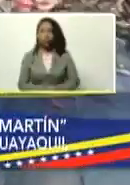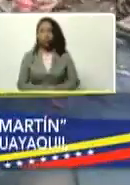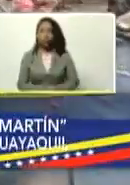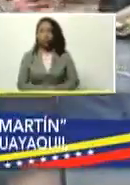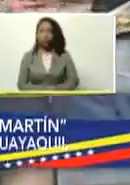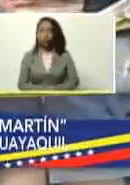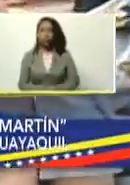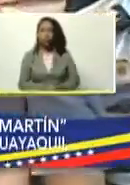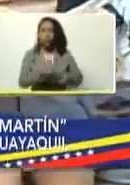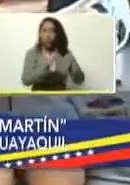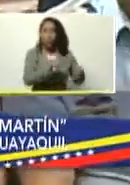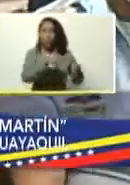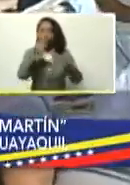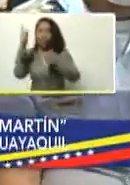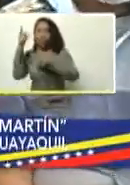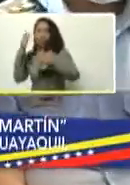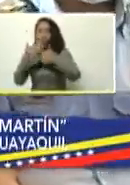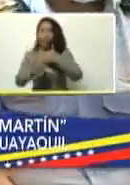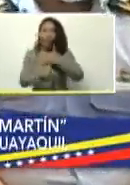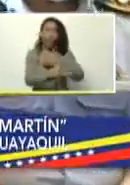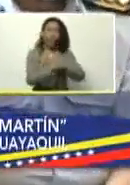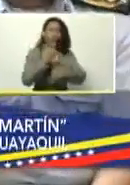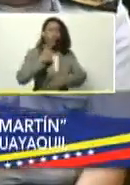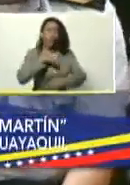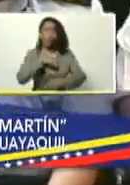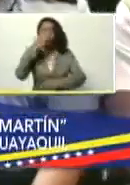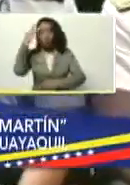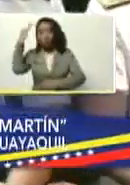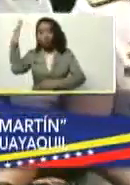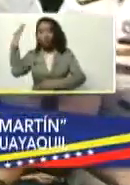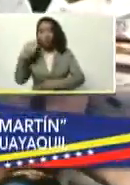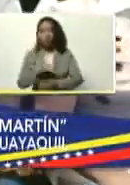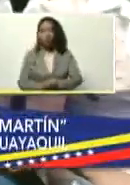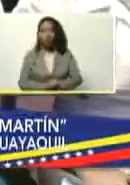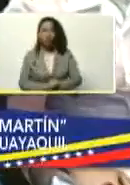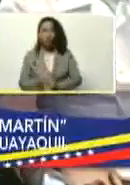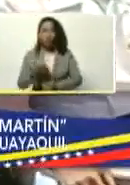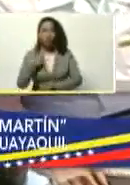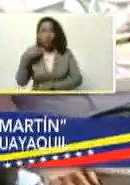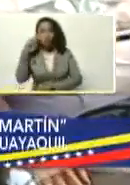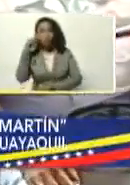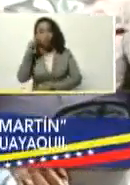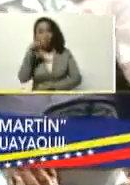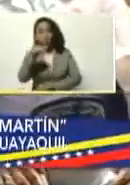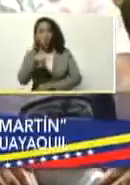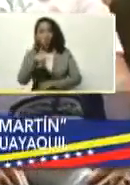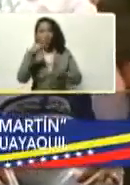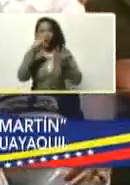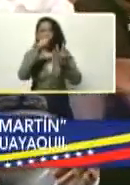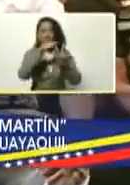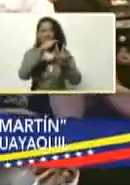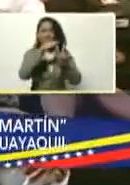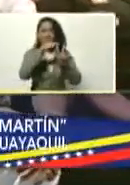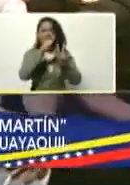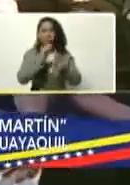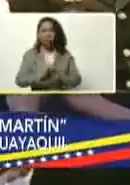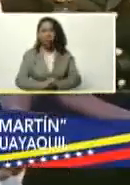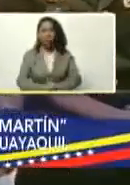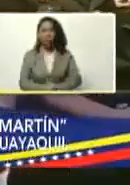y llevando adelante nuestro sueño. Yo estuve viendo hoy en Venezolana de Televisión